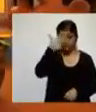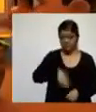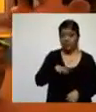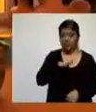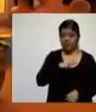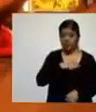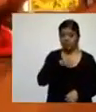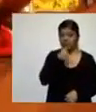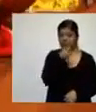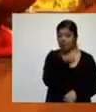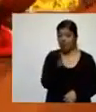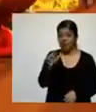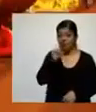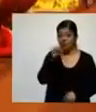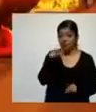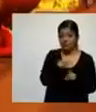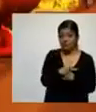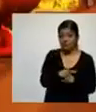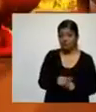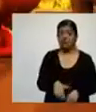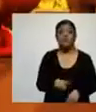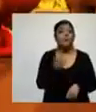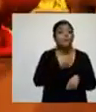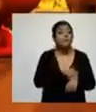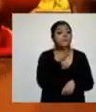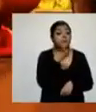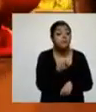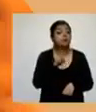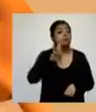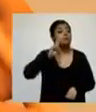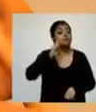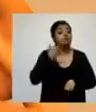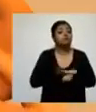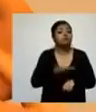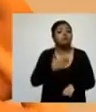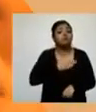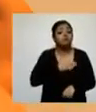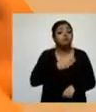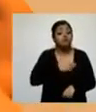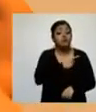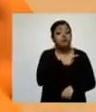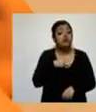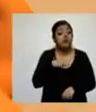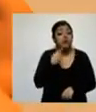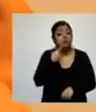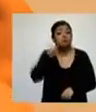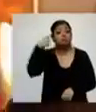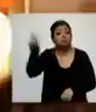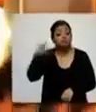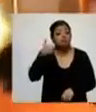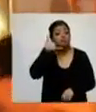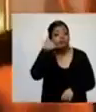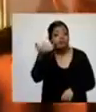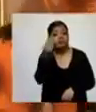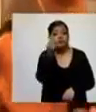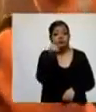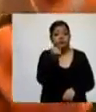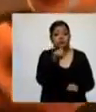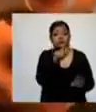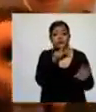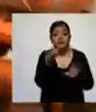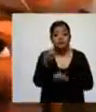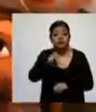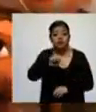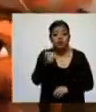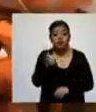siendo protegidos? Por eso, es nuestra responsabilidad denunciar al 911 en caso de